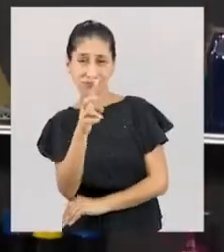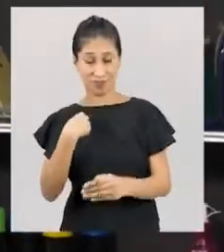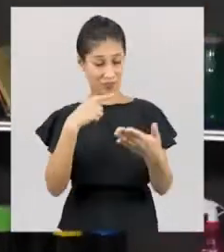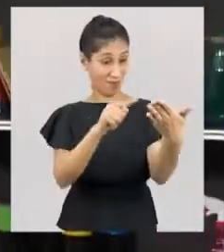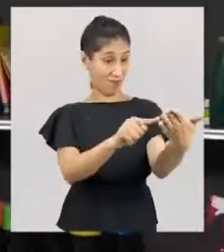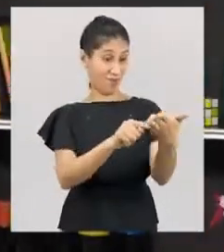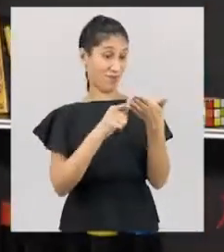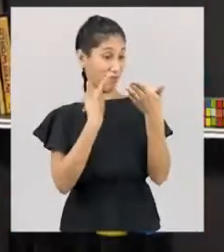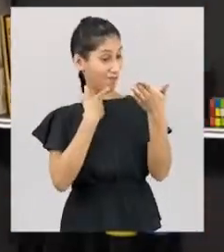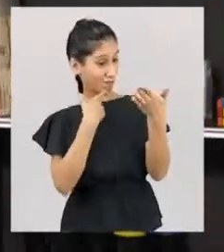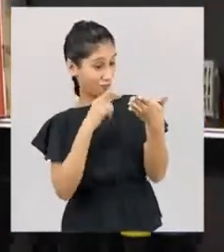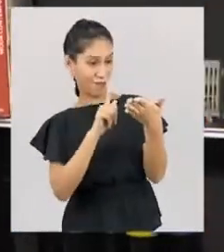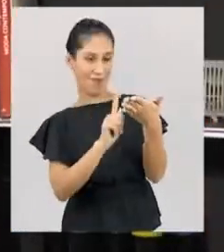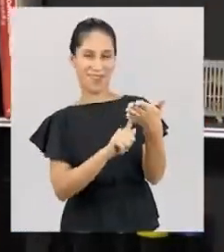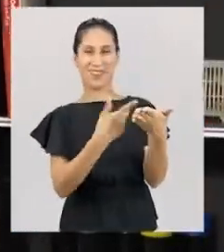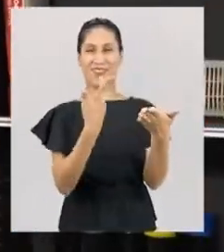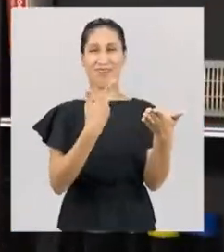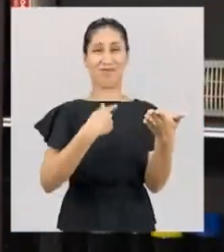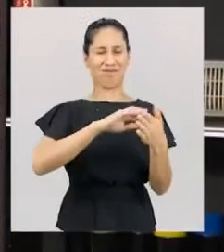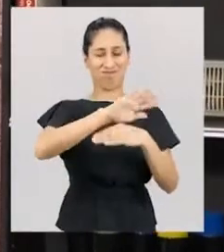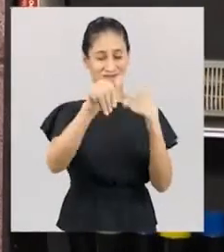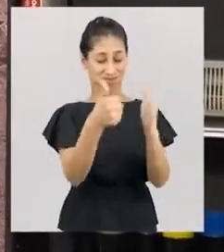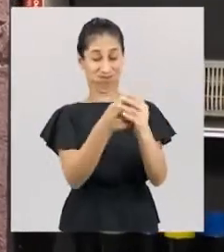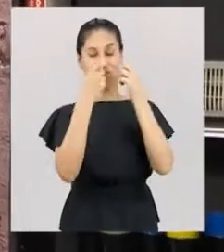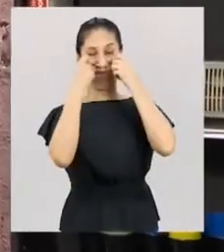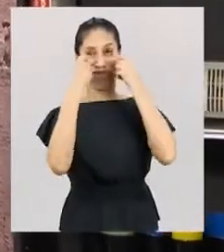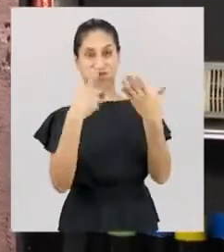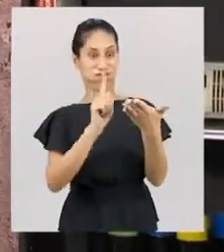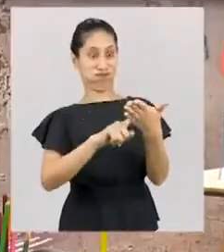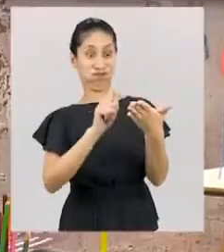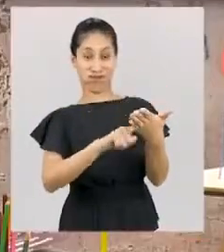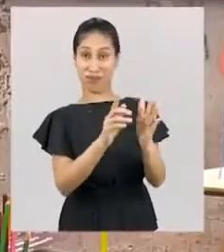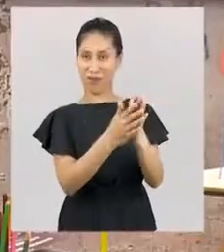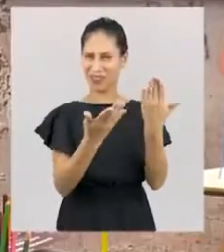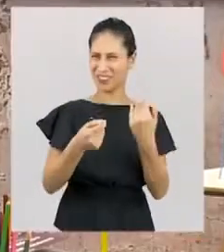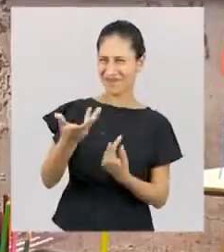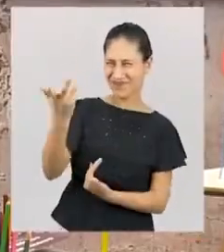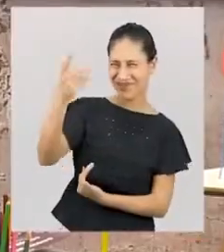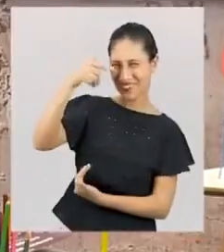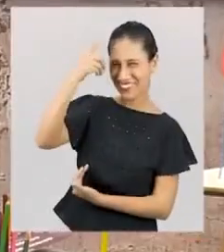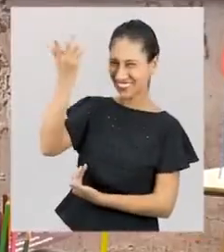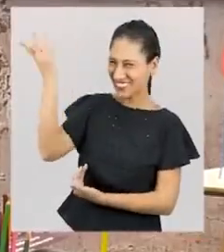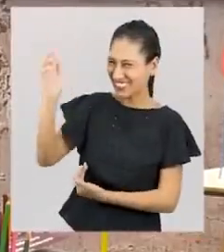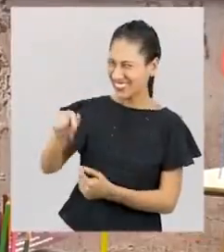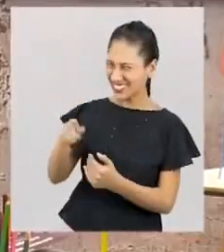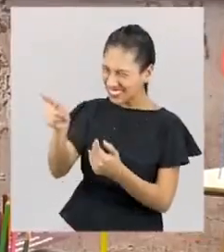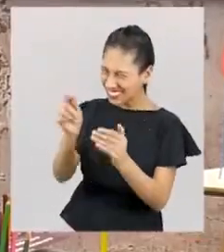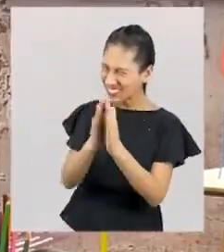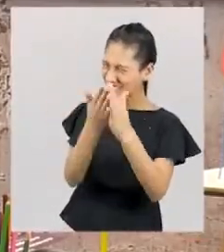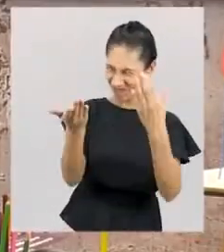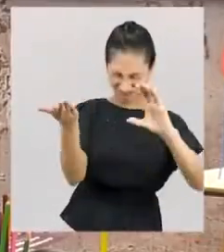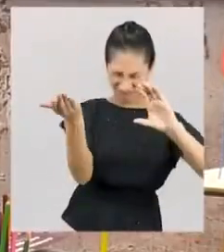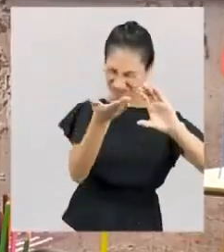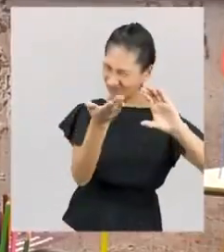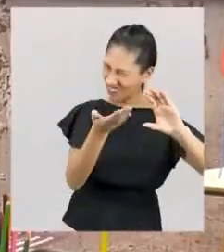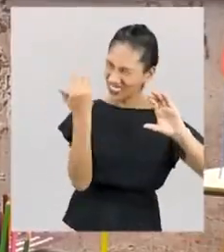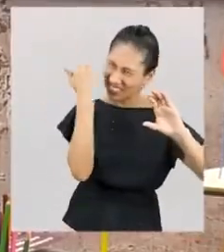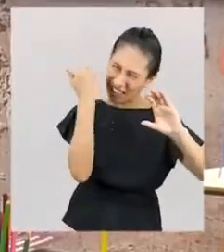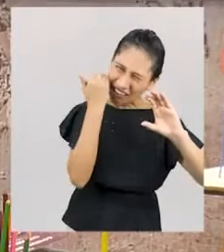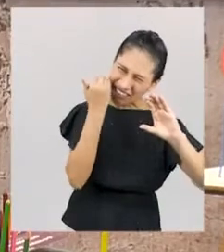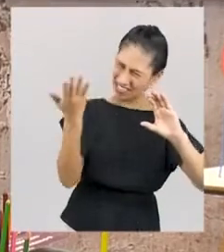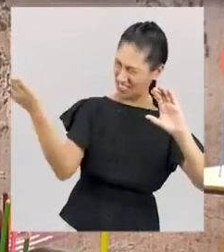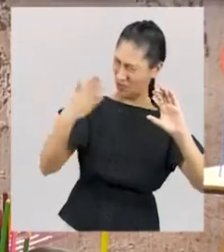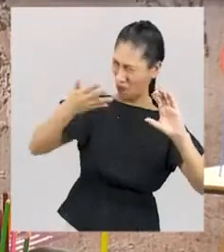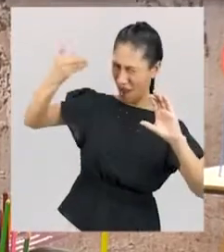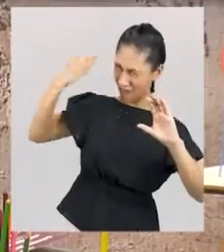He encontrado esta enciclopedia y lo es todo. ¡Qué anticuado eres, Amaru! ¿Ya quién usa enciclopedias? Eso lo